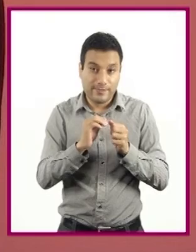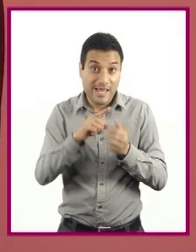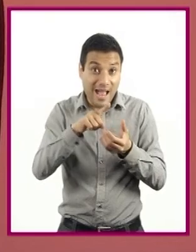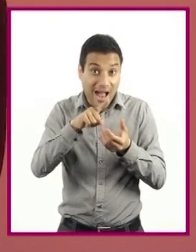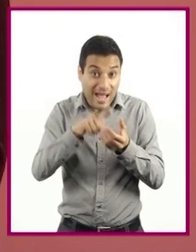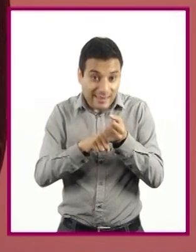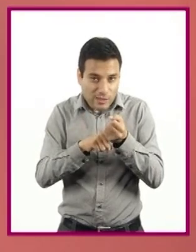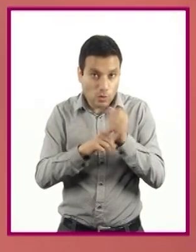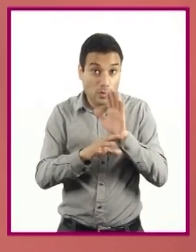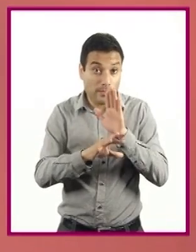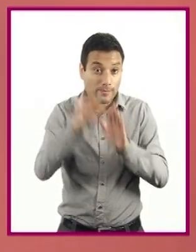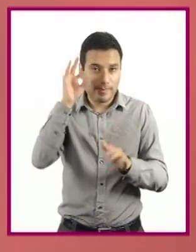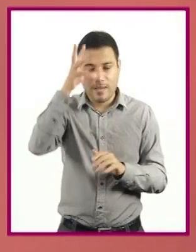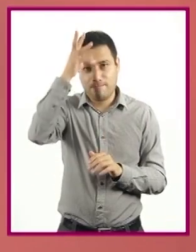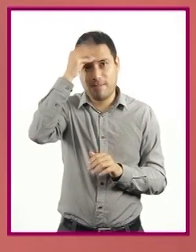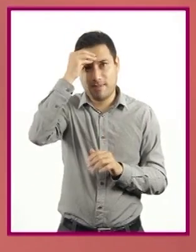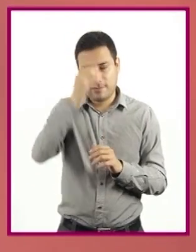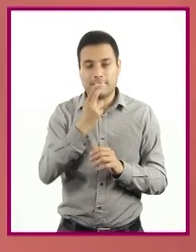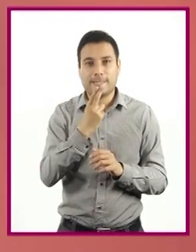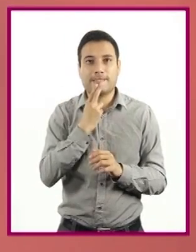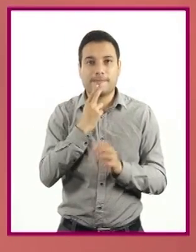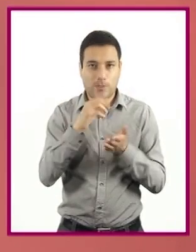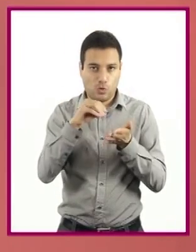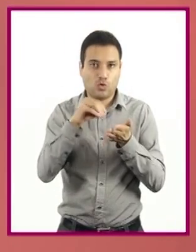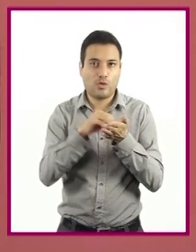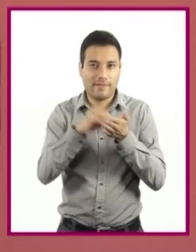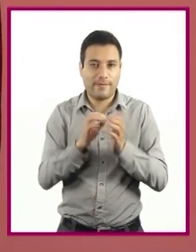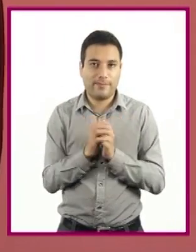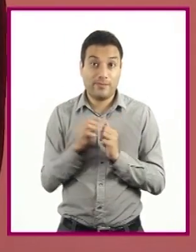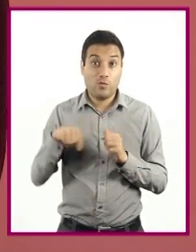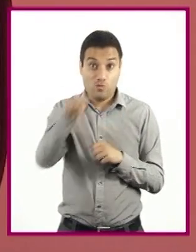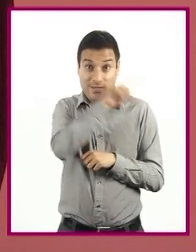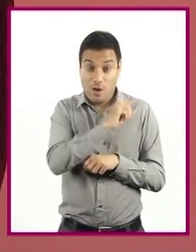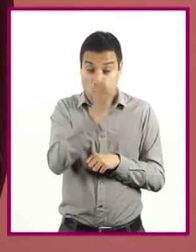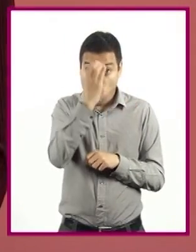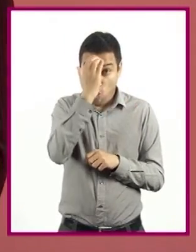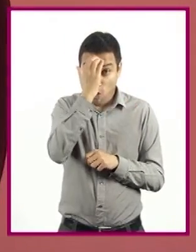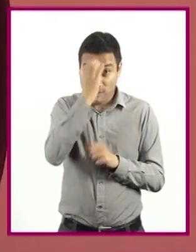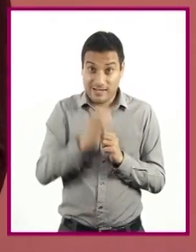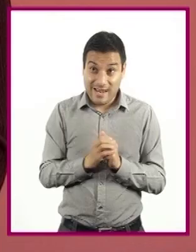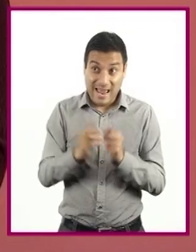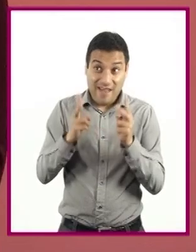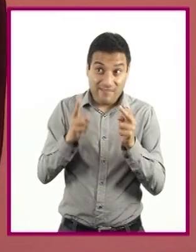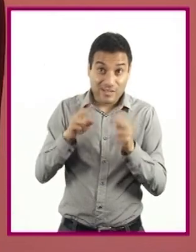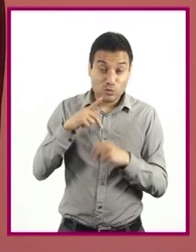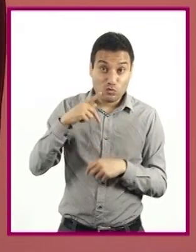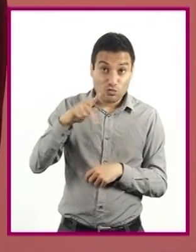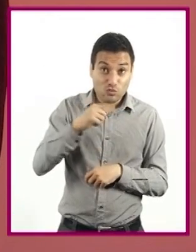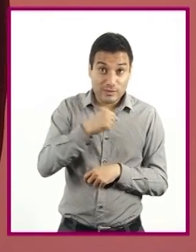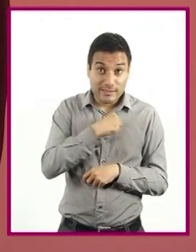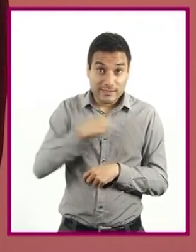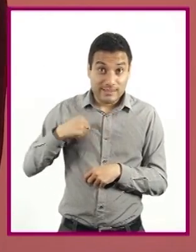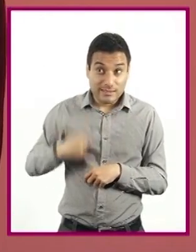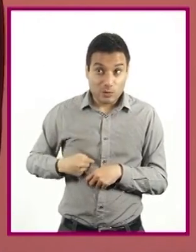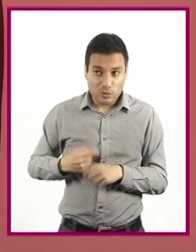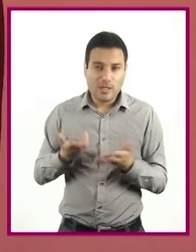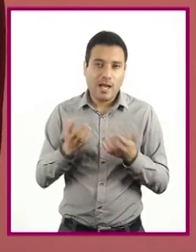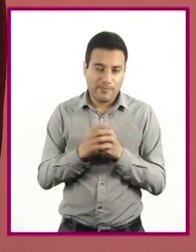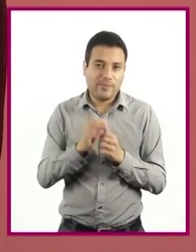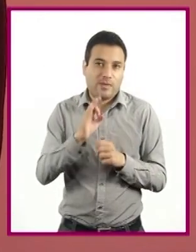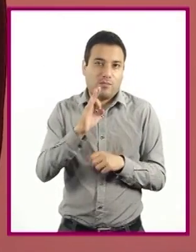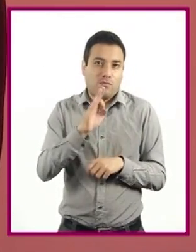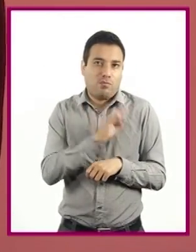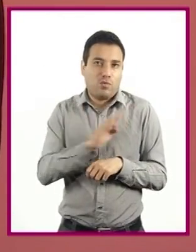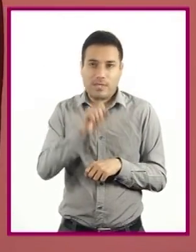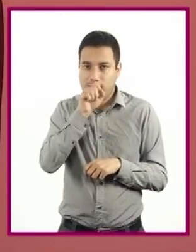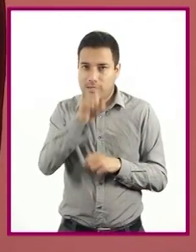siguen vigentes hasta el día de hoy. Conocer los proverbios clásicos de China nos lleva a conocer diversos aspectos